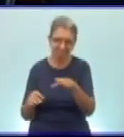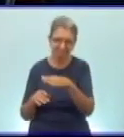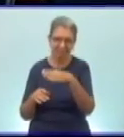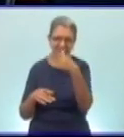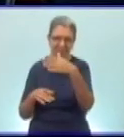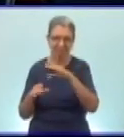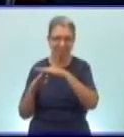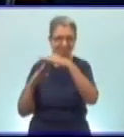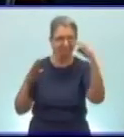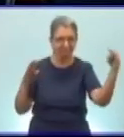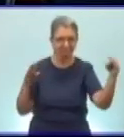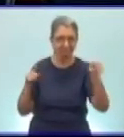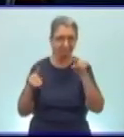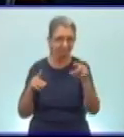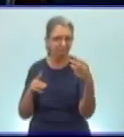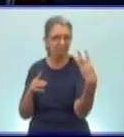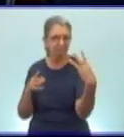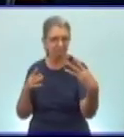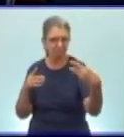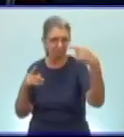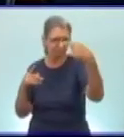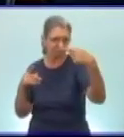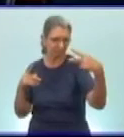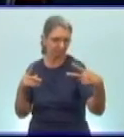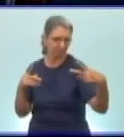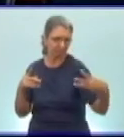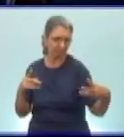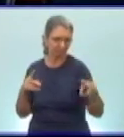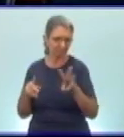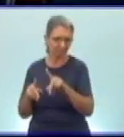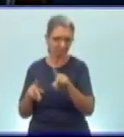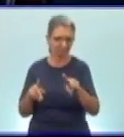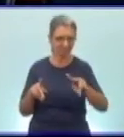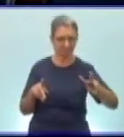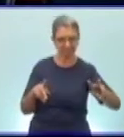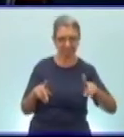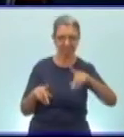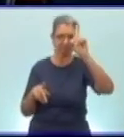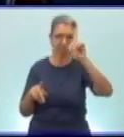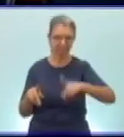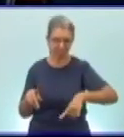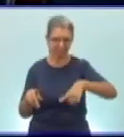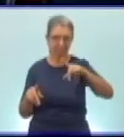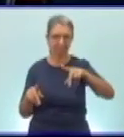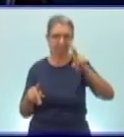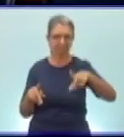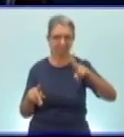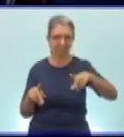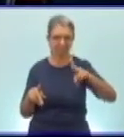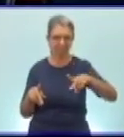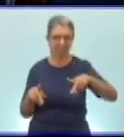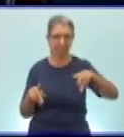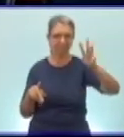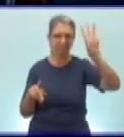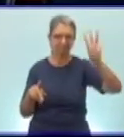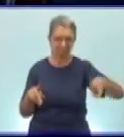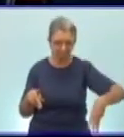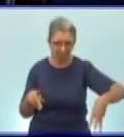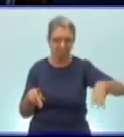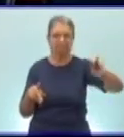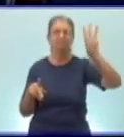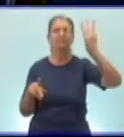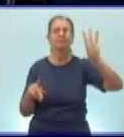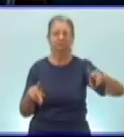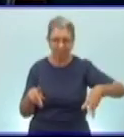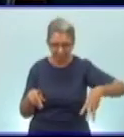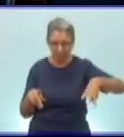tres estructuras. Cada una de ellas tiene una frecuencia natural distinta. La frecuencia natural es la frecuencia a la que quiere vibrar si la pulsas. Y aquí tenemos una frecuencia